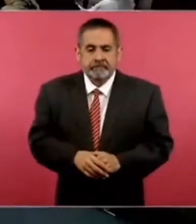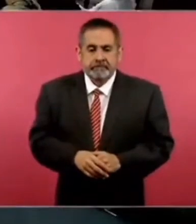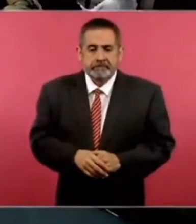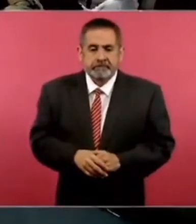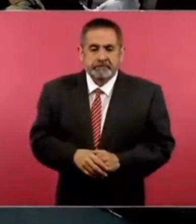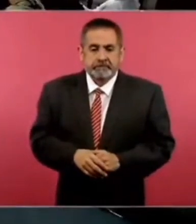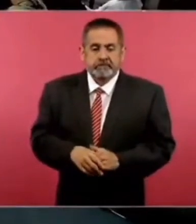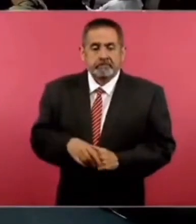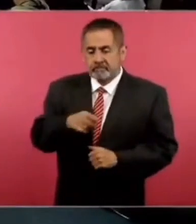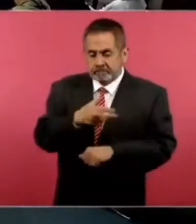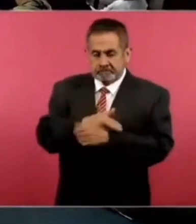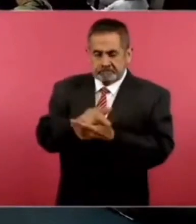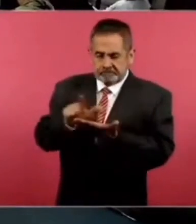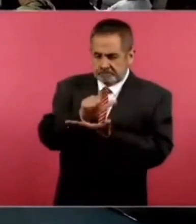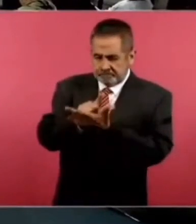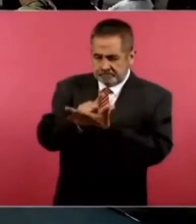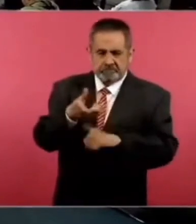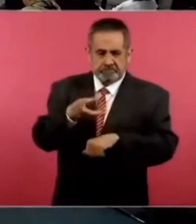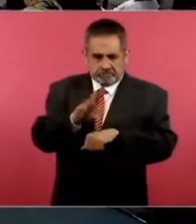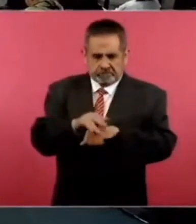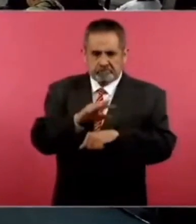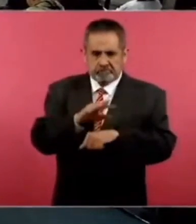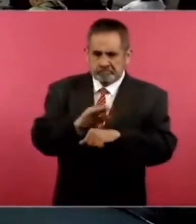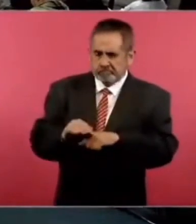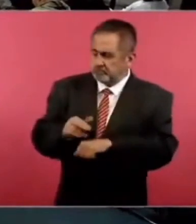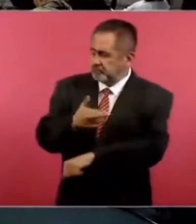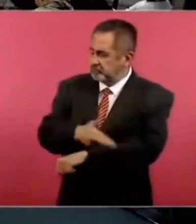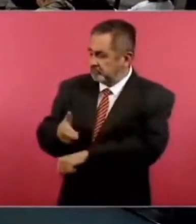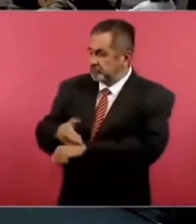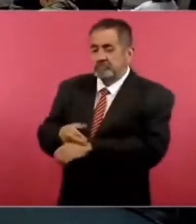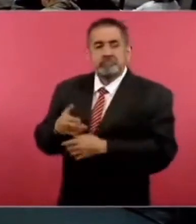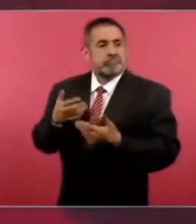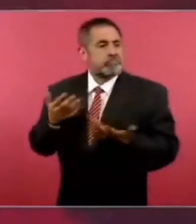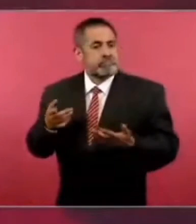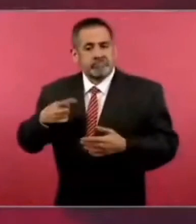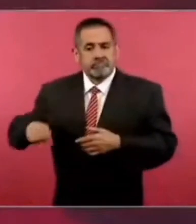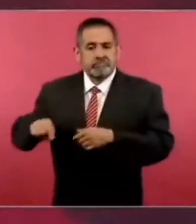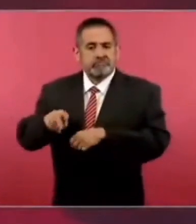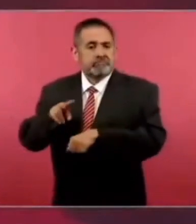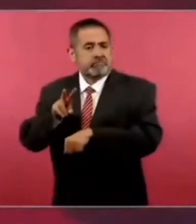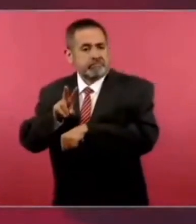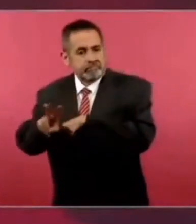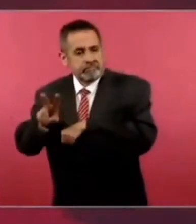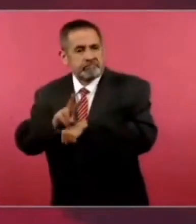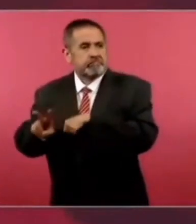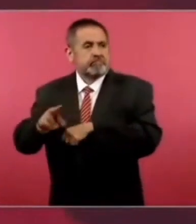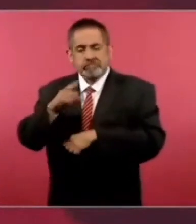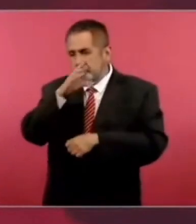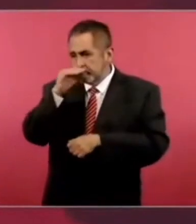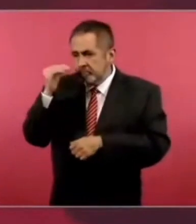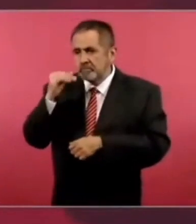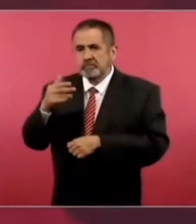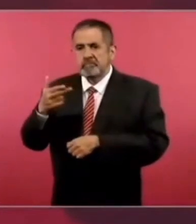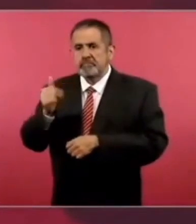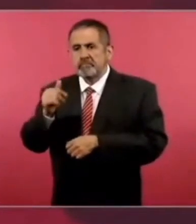Abrieron una vía legal y hermanos venezolanos, cubanos,